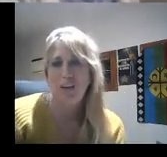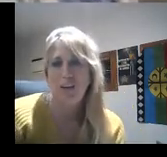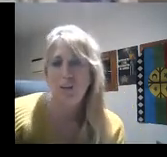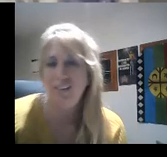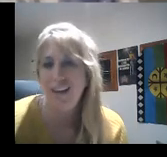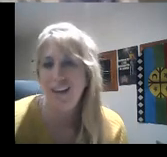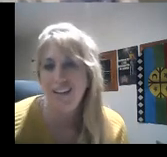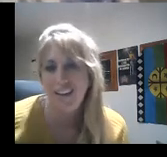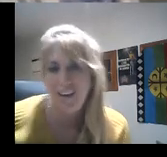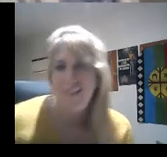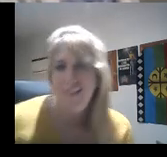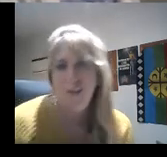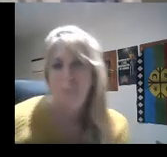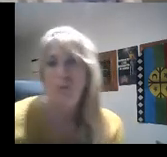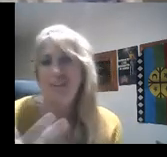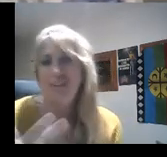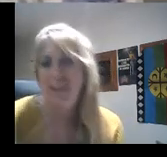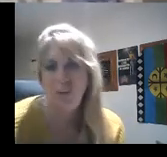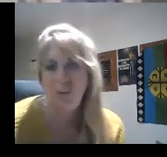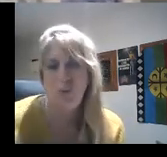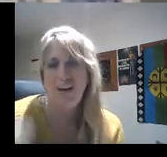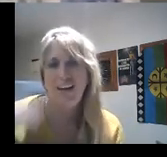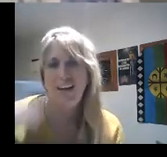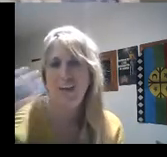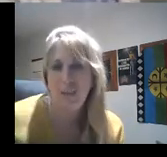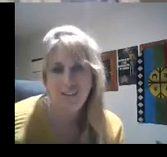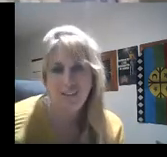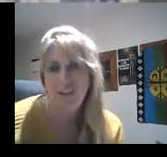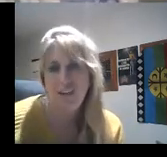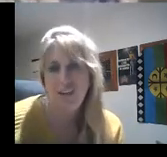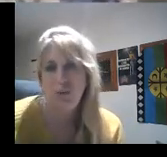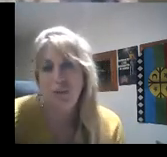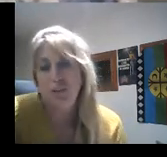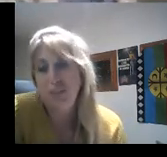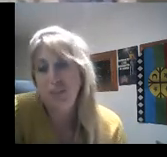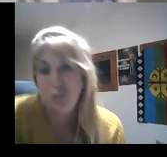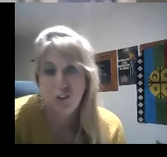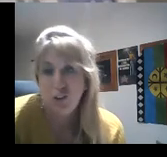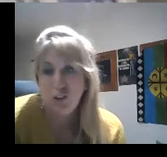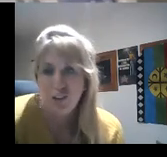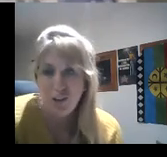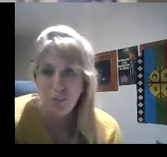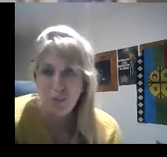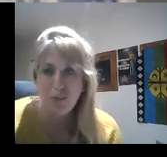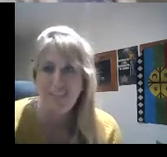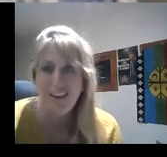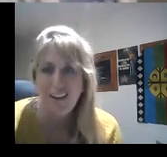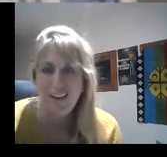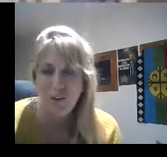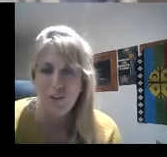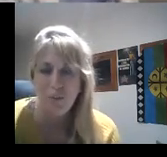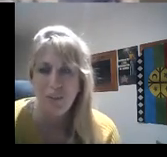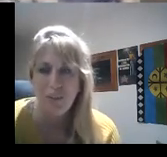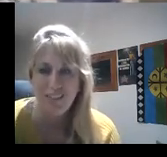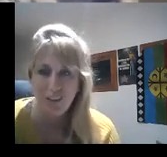qué? Porque es de alguien que puede salir de un lugar, que va hacia otro lugar, cuando estamos todos ahora un poco encerrados,